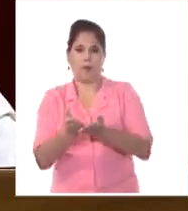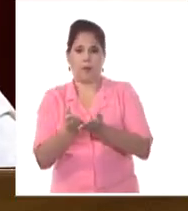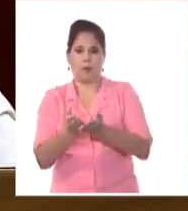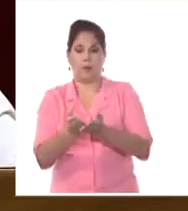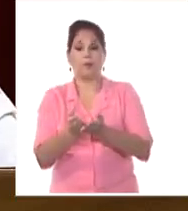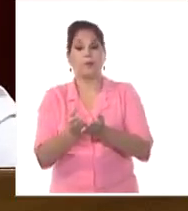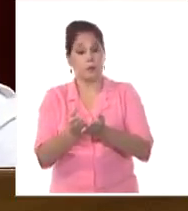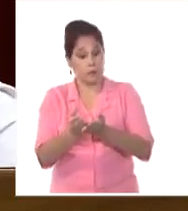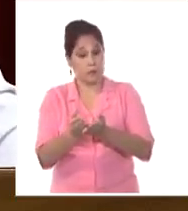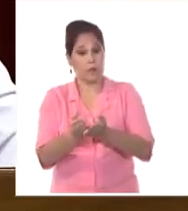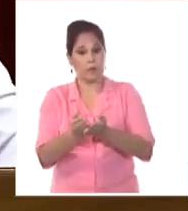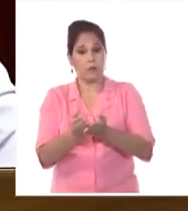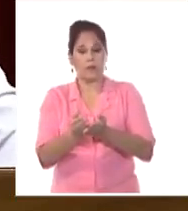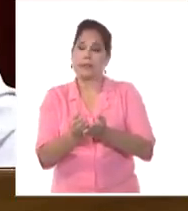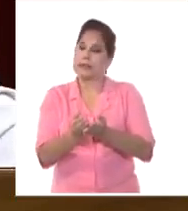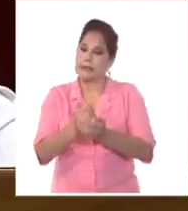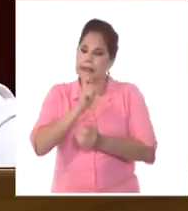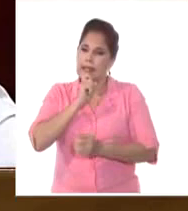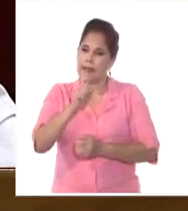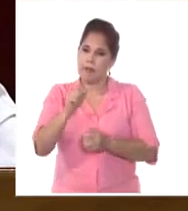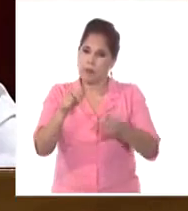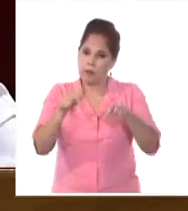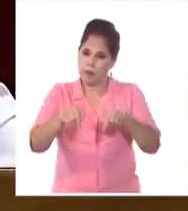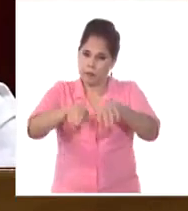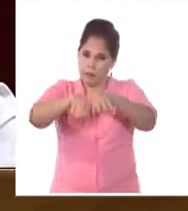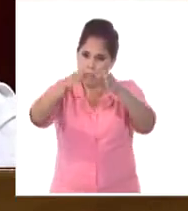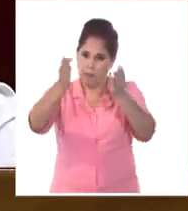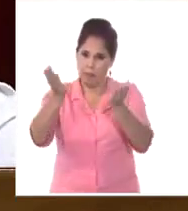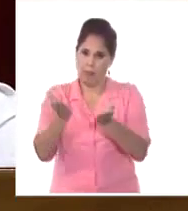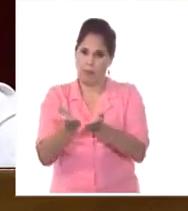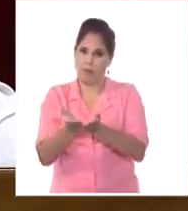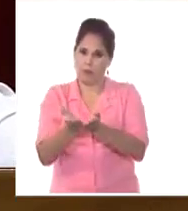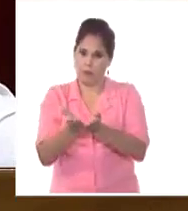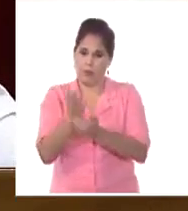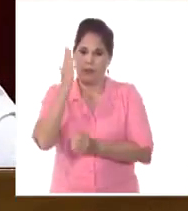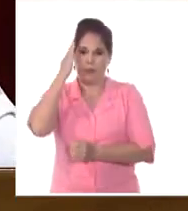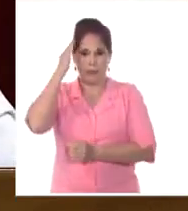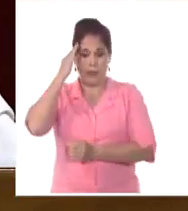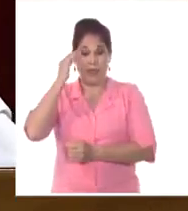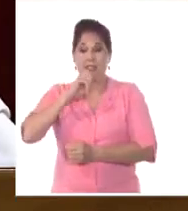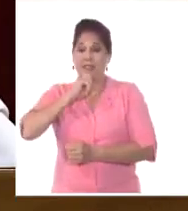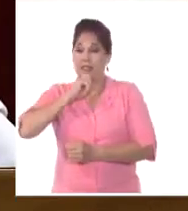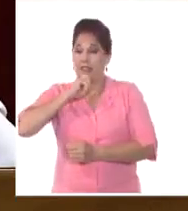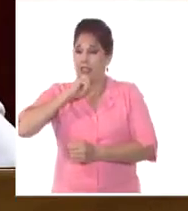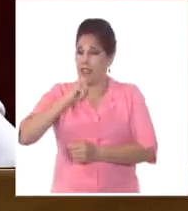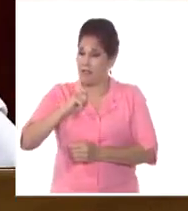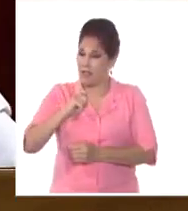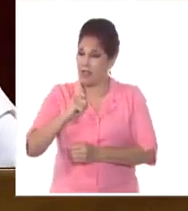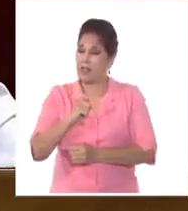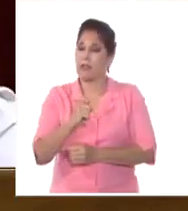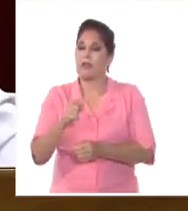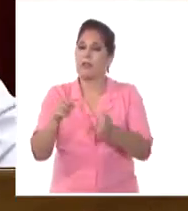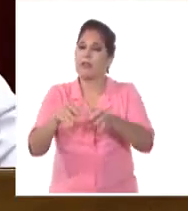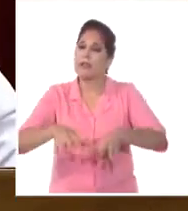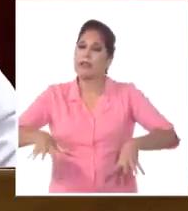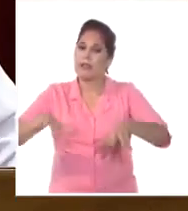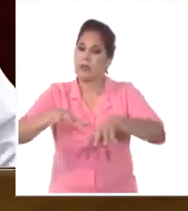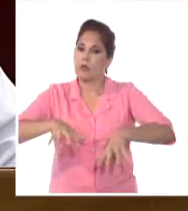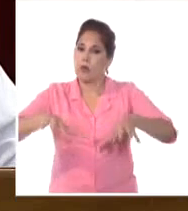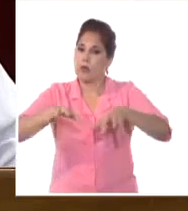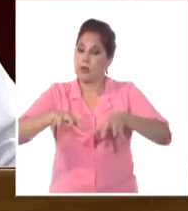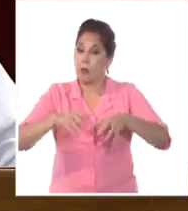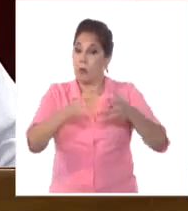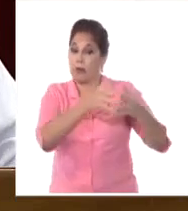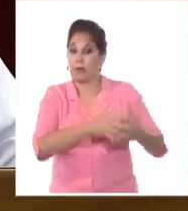El incierto y peligroso panorama que se vive a nivel mundial y los brutales extremos a los que nos han llevado los enemigos de